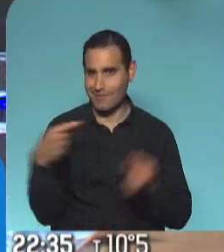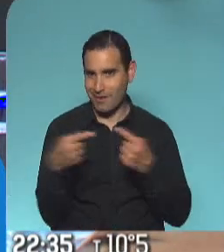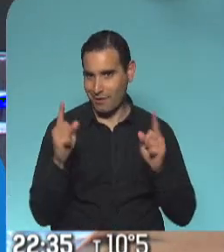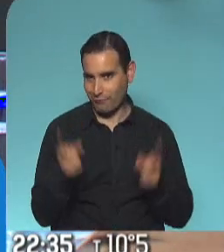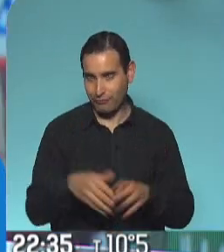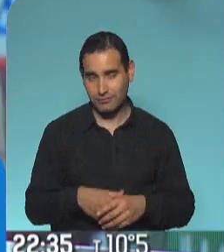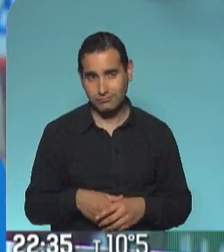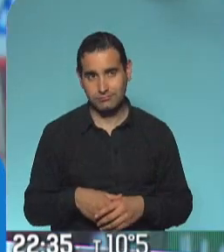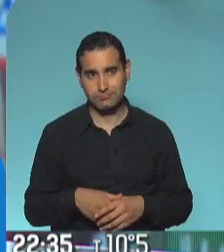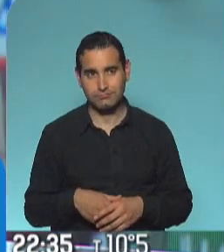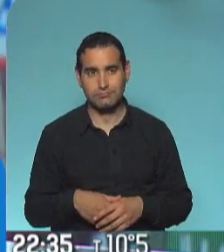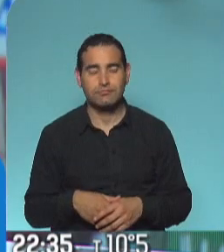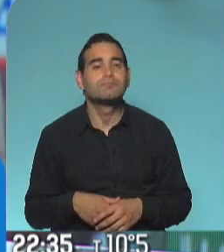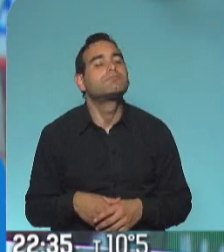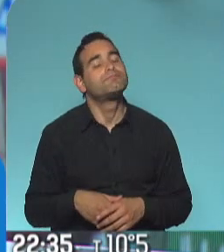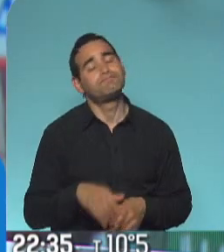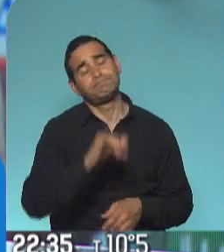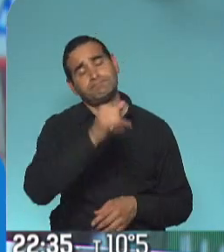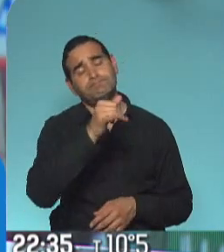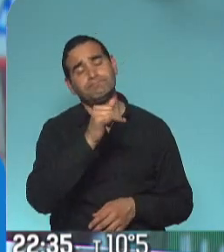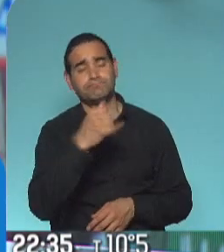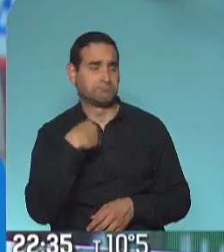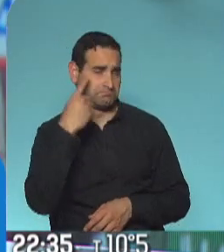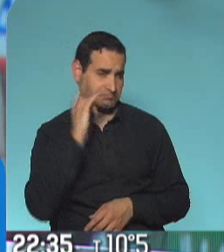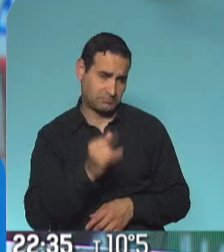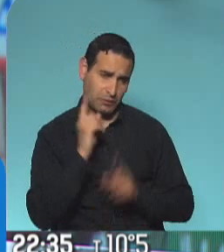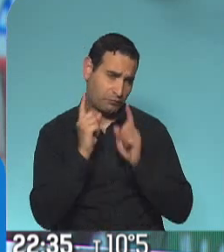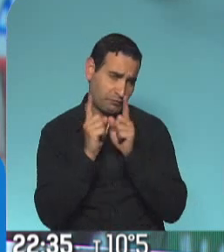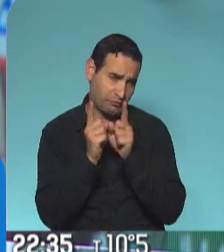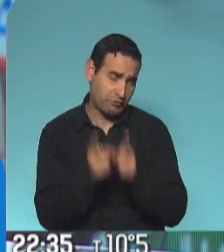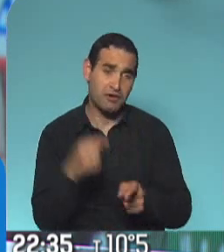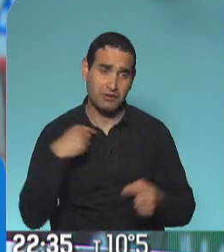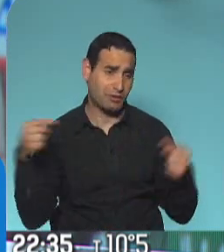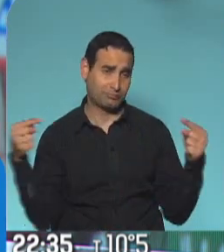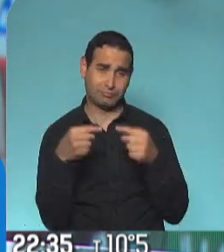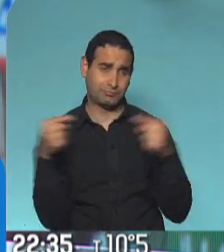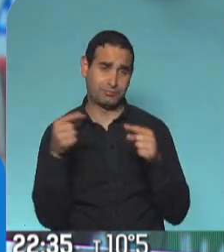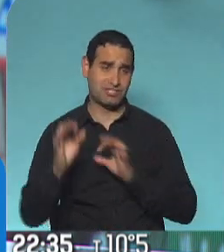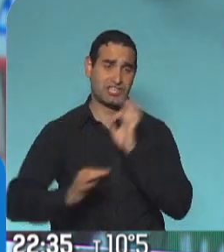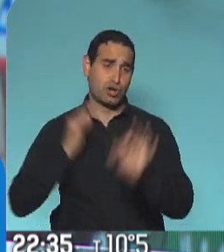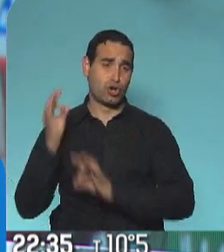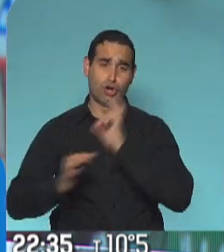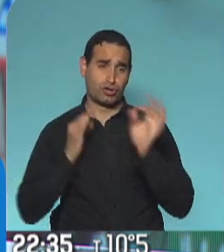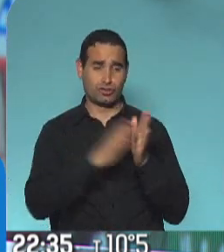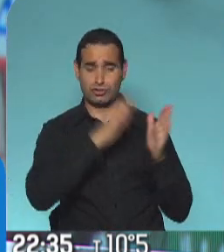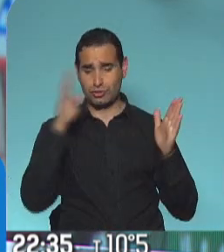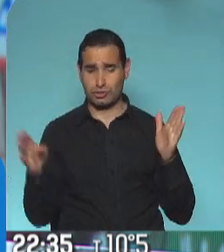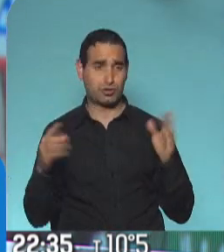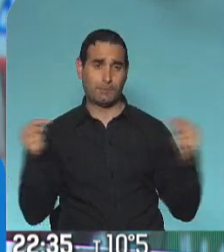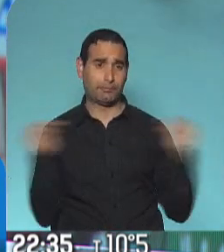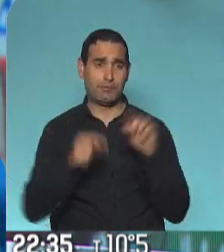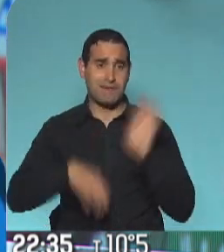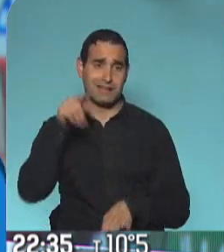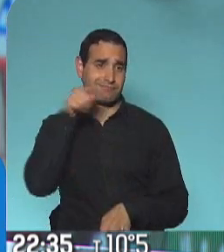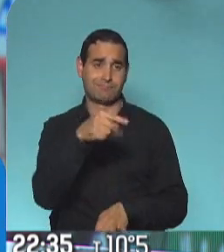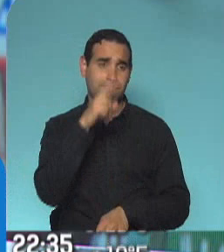imagino. Yo diría que sí, obviamente va a continuar, tal vez es el conflicto central de este siglo, esperemos que no lo sea el siglo, sino que